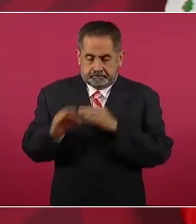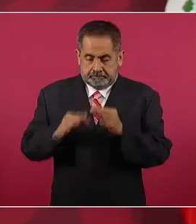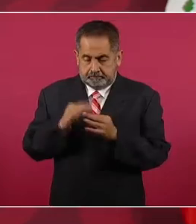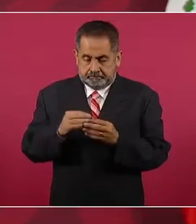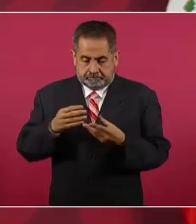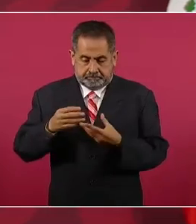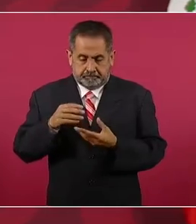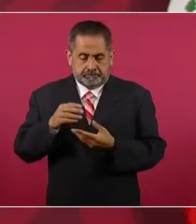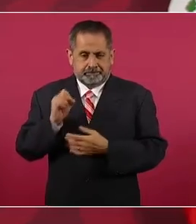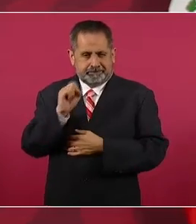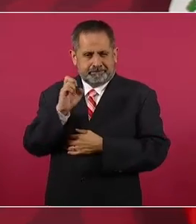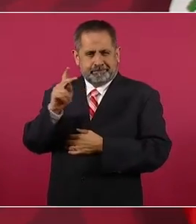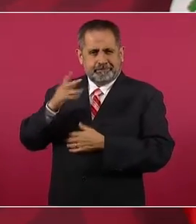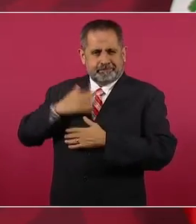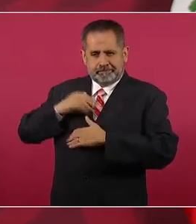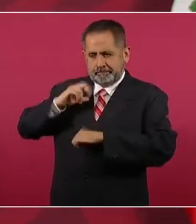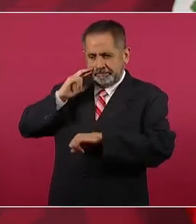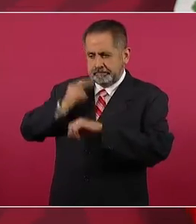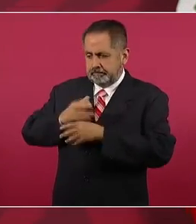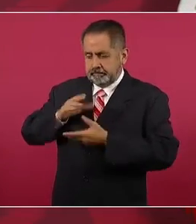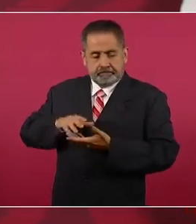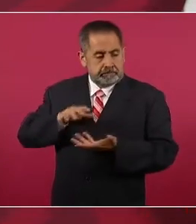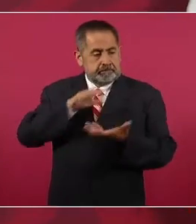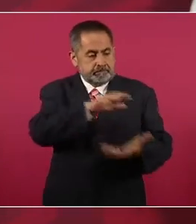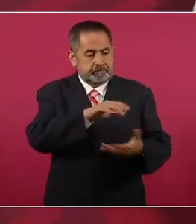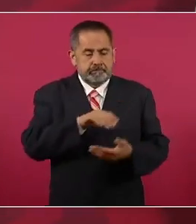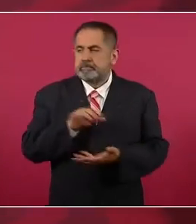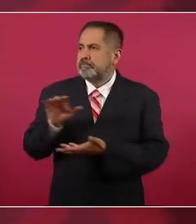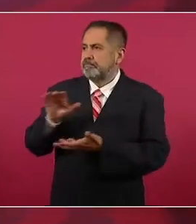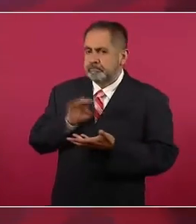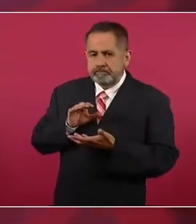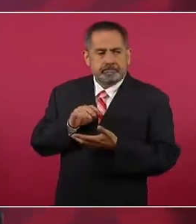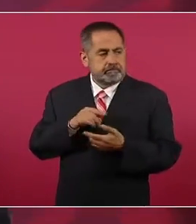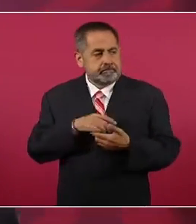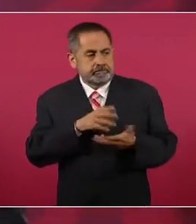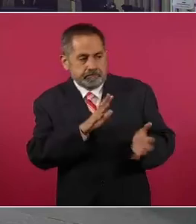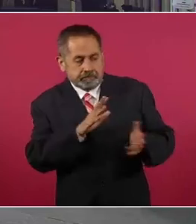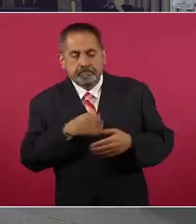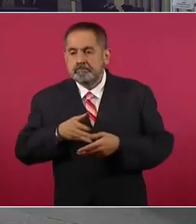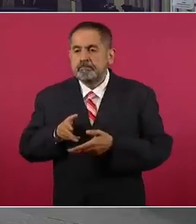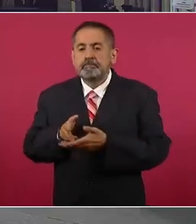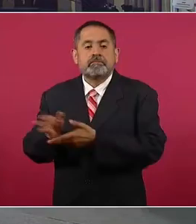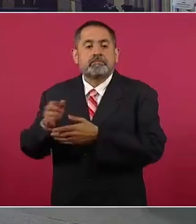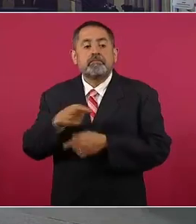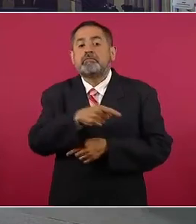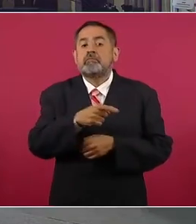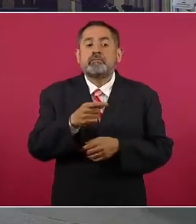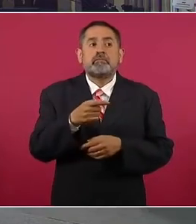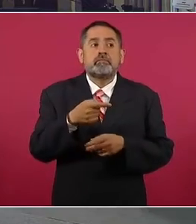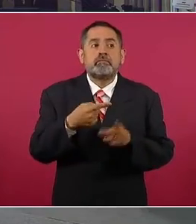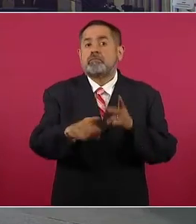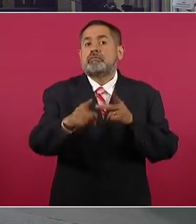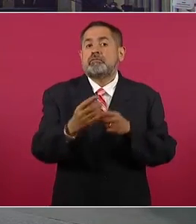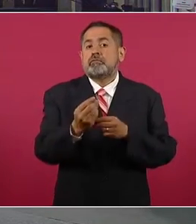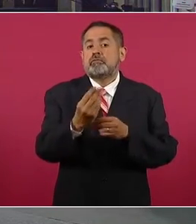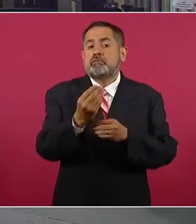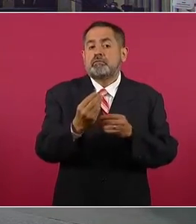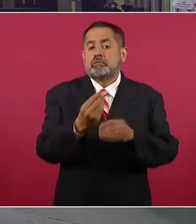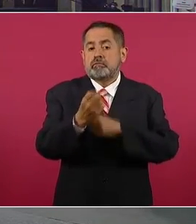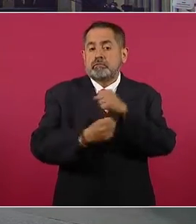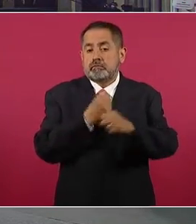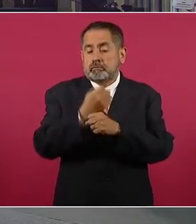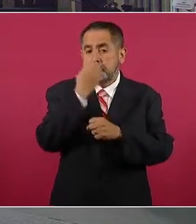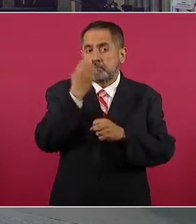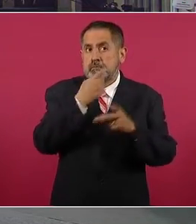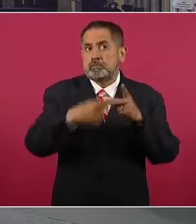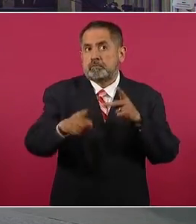de entrega a recepción y viene el inicio del nuevo ciclo escolar. Entonces, sí, ya